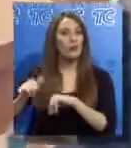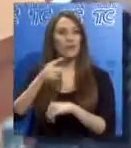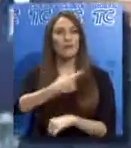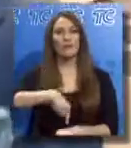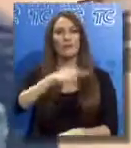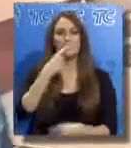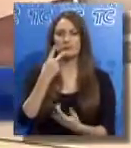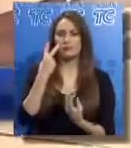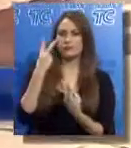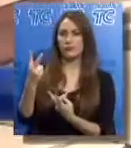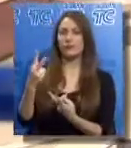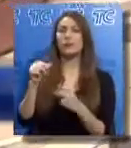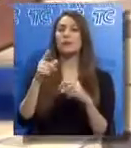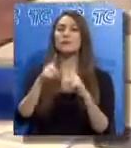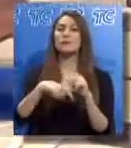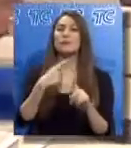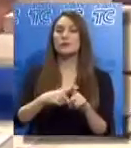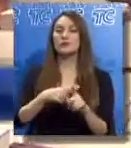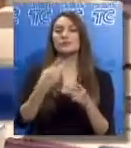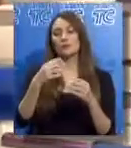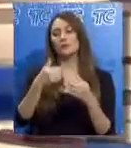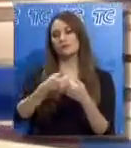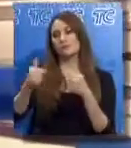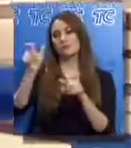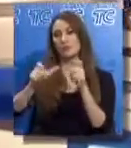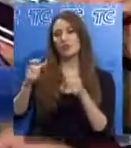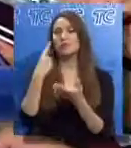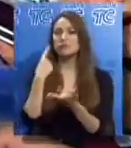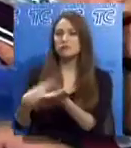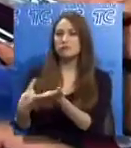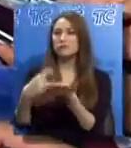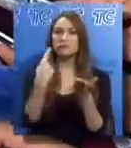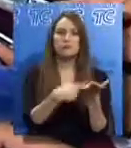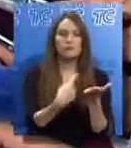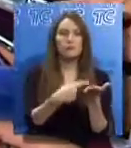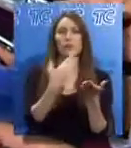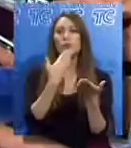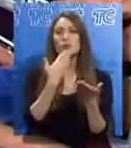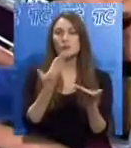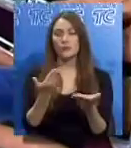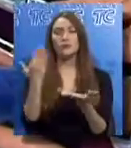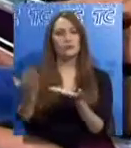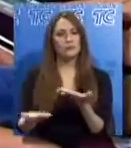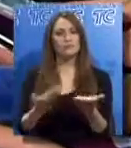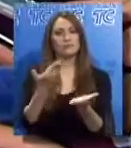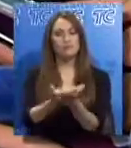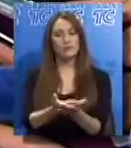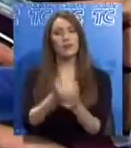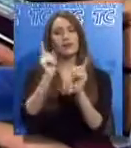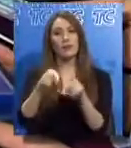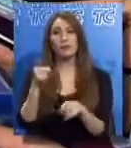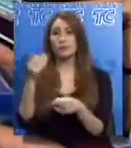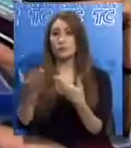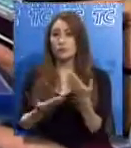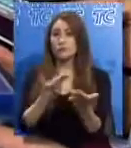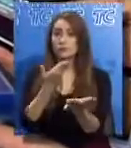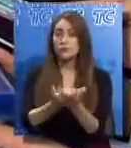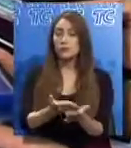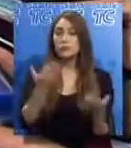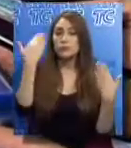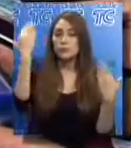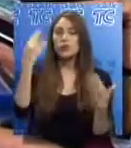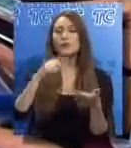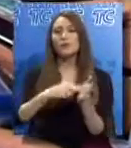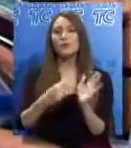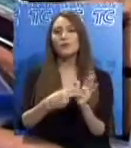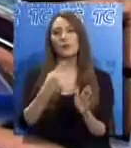reacciones. Tanto asambleístas de oficialismo como de oposición analizan el tema. Es plantear alternativas al país y sobre esas alternativas políticas pues